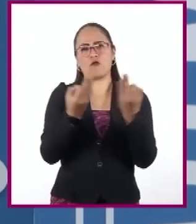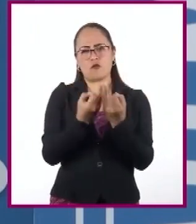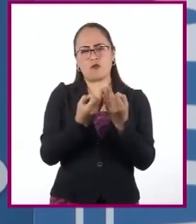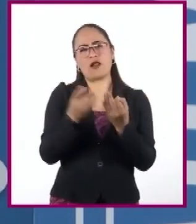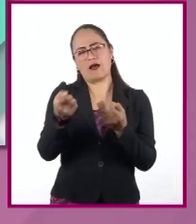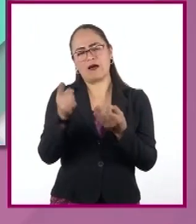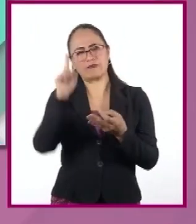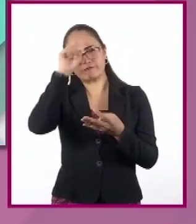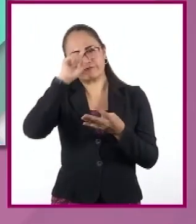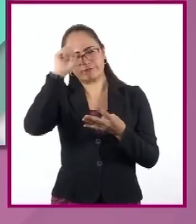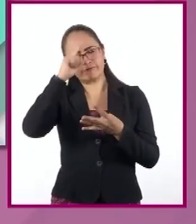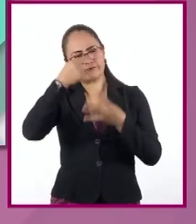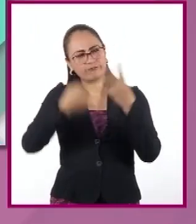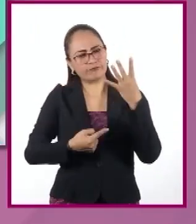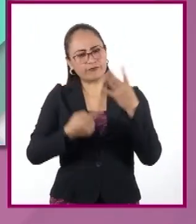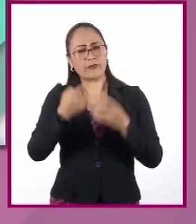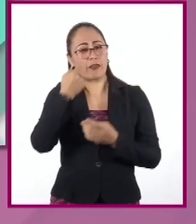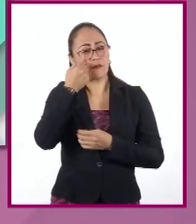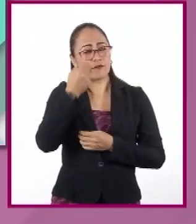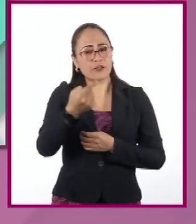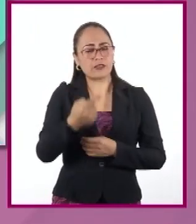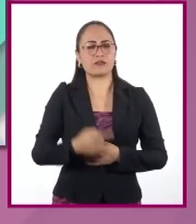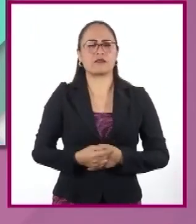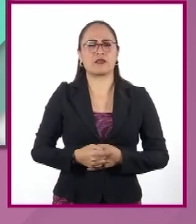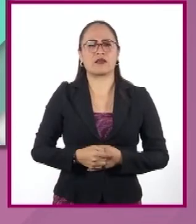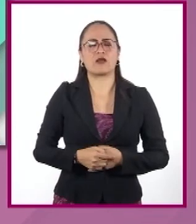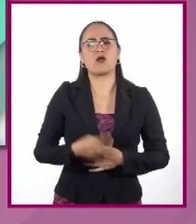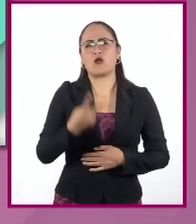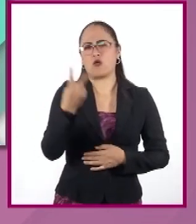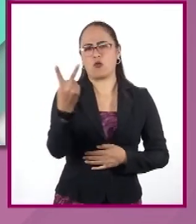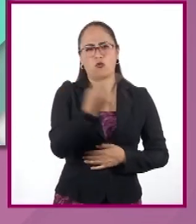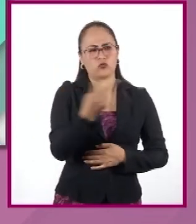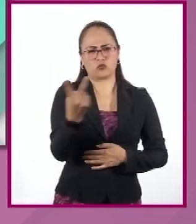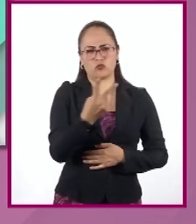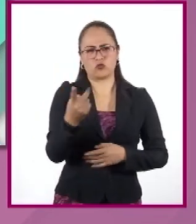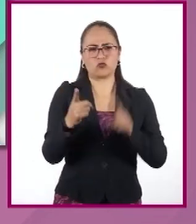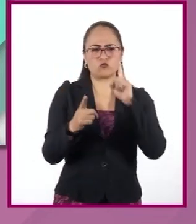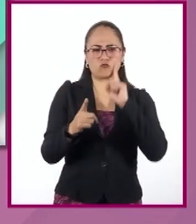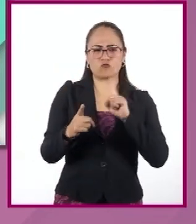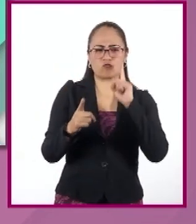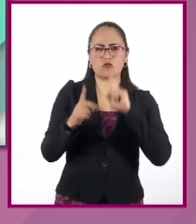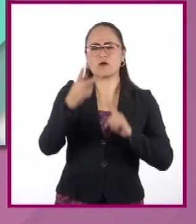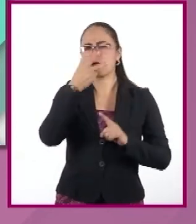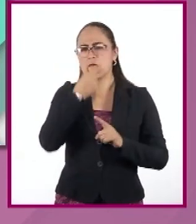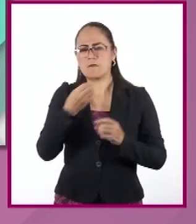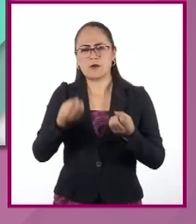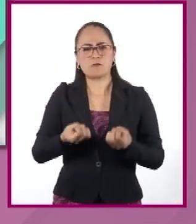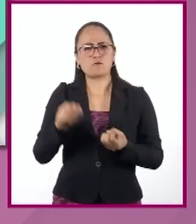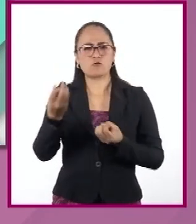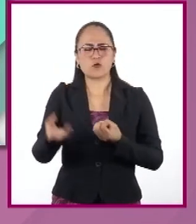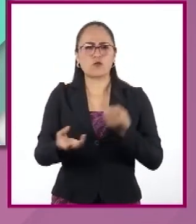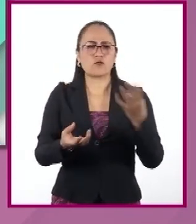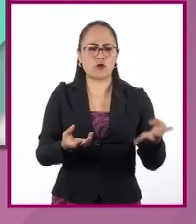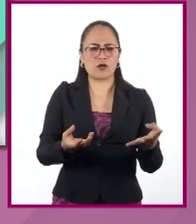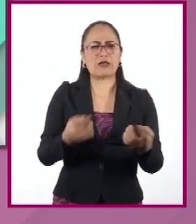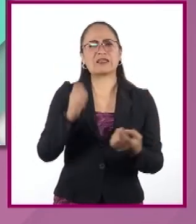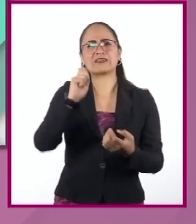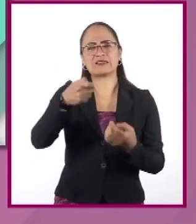siguientes pistas. Observen que los dos reciben igual pago, lo que quiere decir que hay un signo